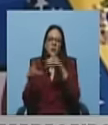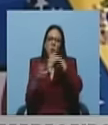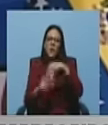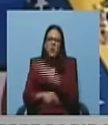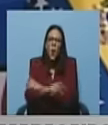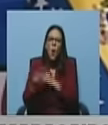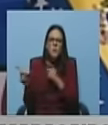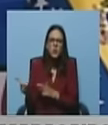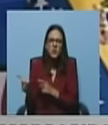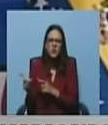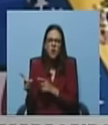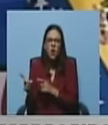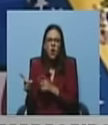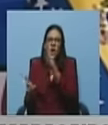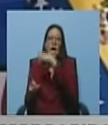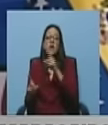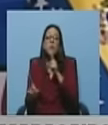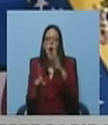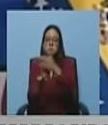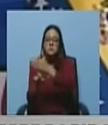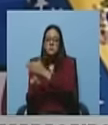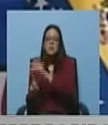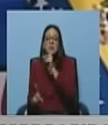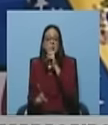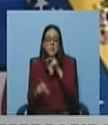oposición, silencio.